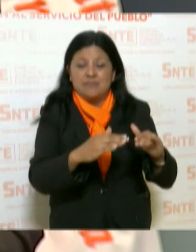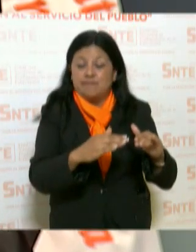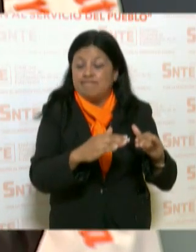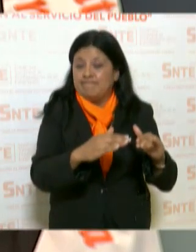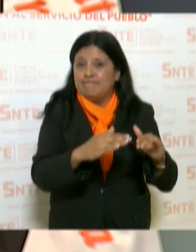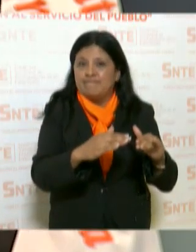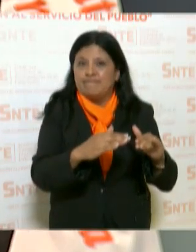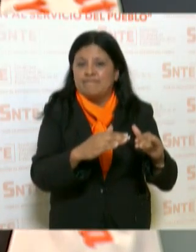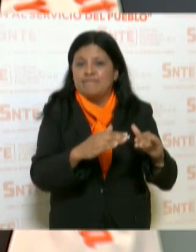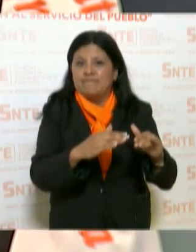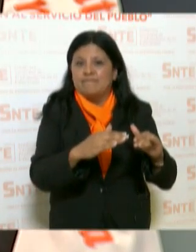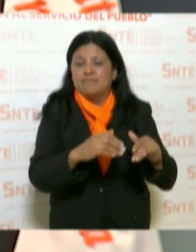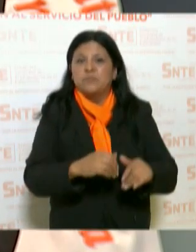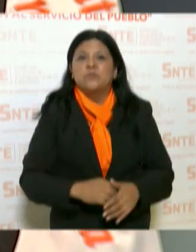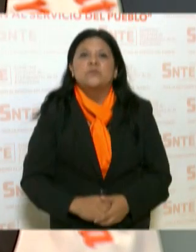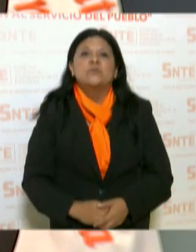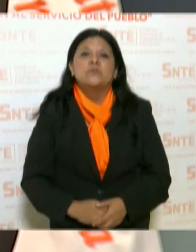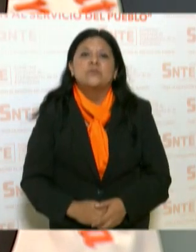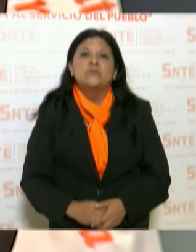Yo era